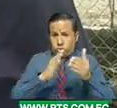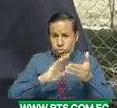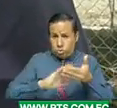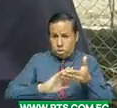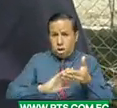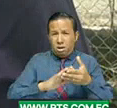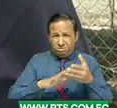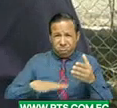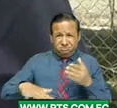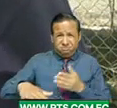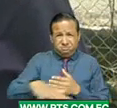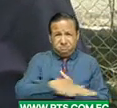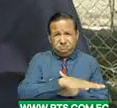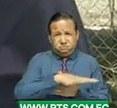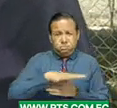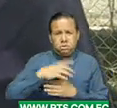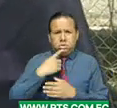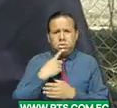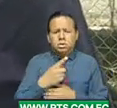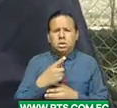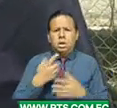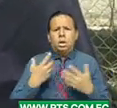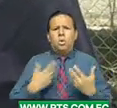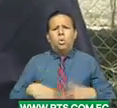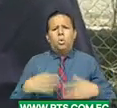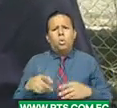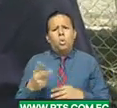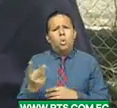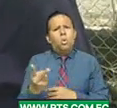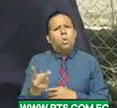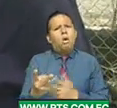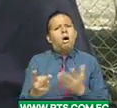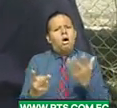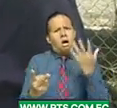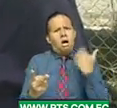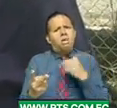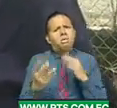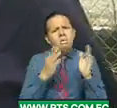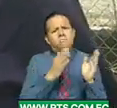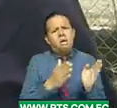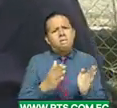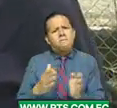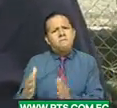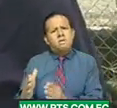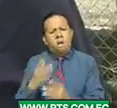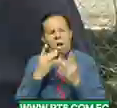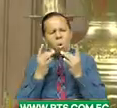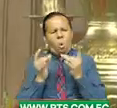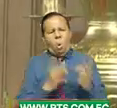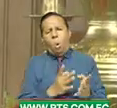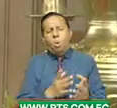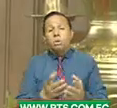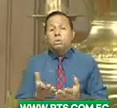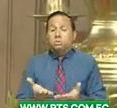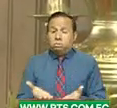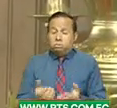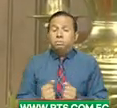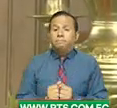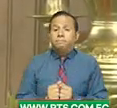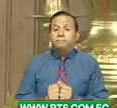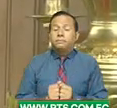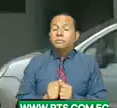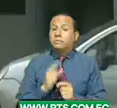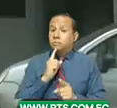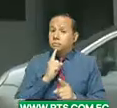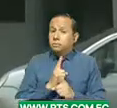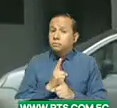los alrededores, que este caso ha estado ya planificado con saña, con maldad y con racismo, también podríamos decir. Además, señala que hay una